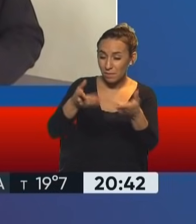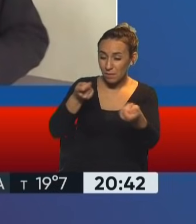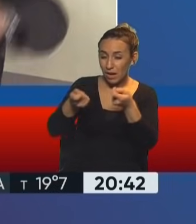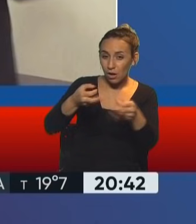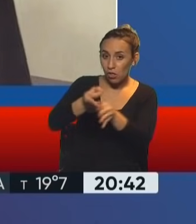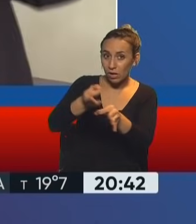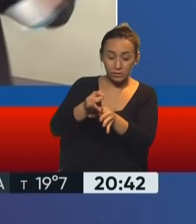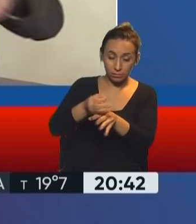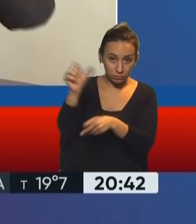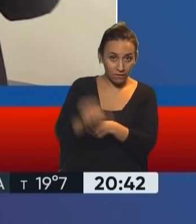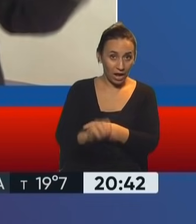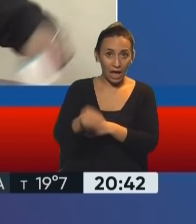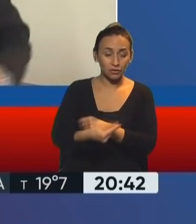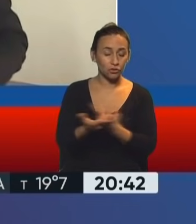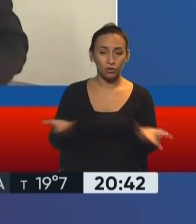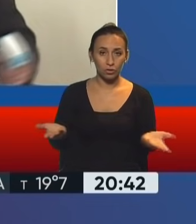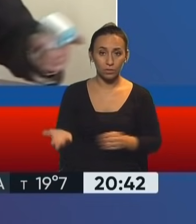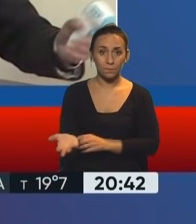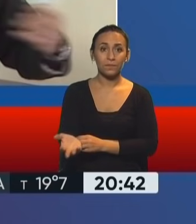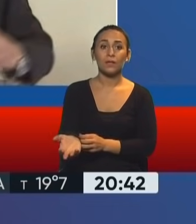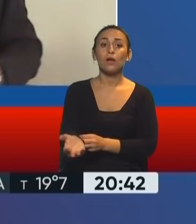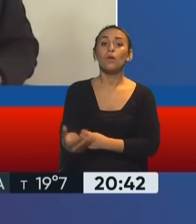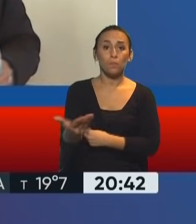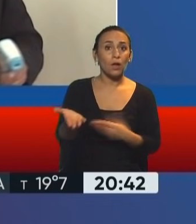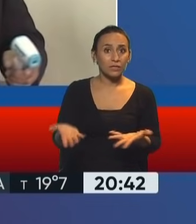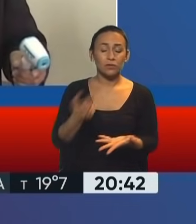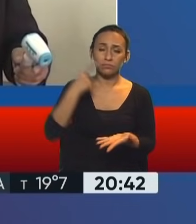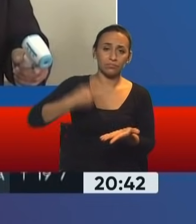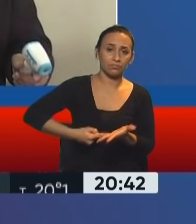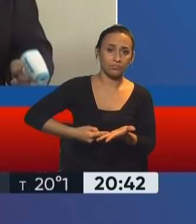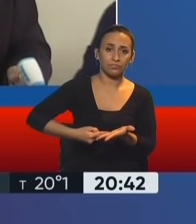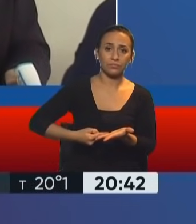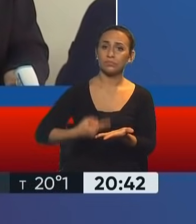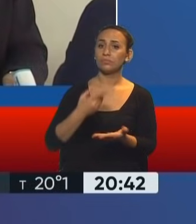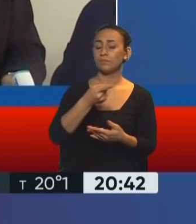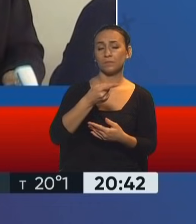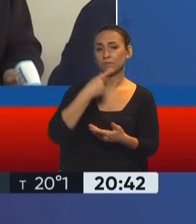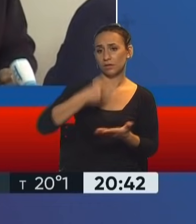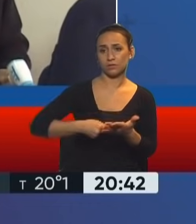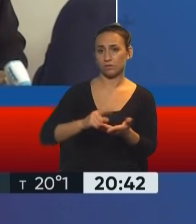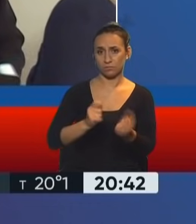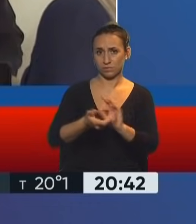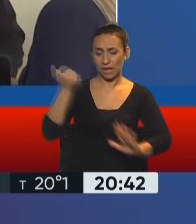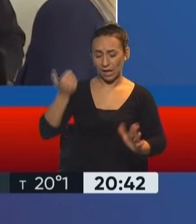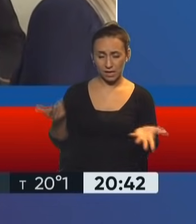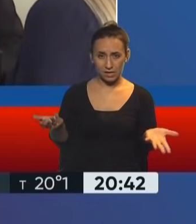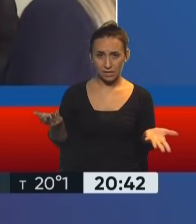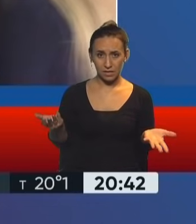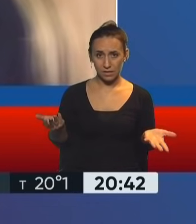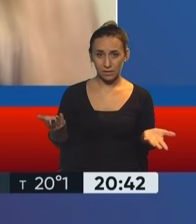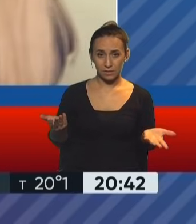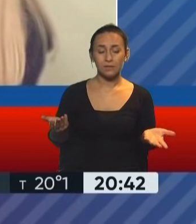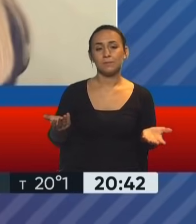No funcionó. Ahora, y entonces decidió cambiar el ministro de Educación. ¿Vos crees que el voto de la gente tuvo que ver con eso? Pero hay una cosa